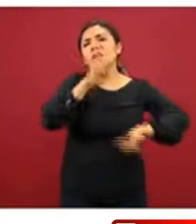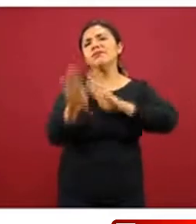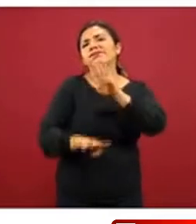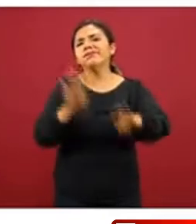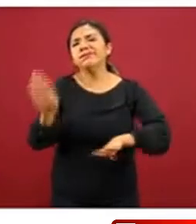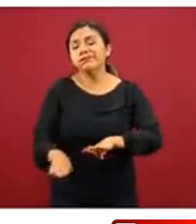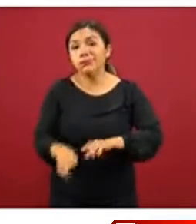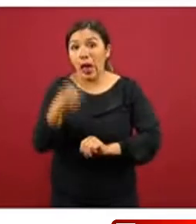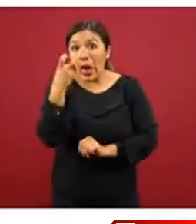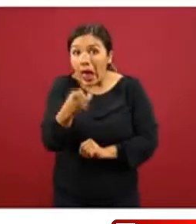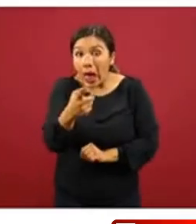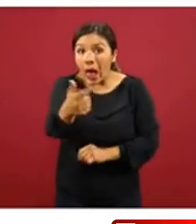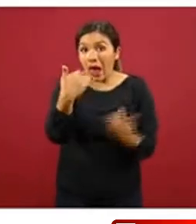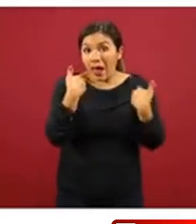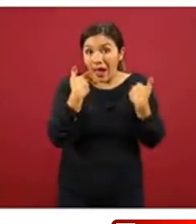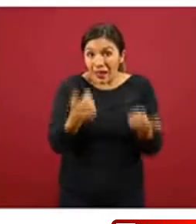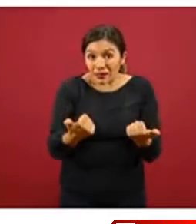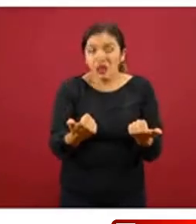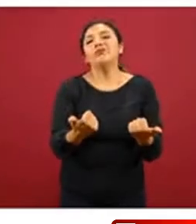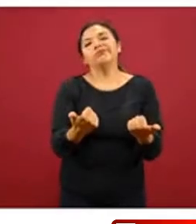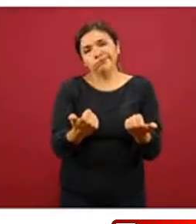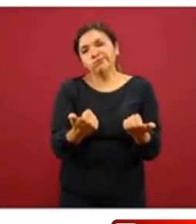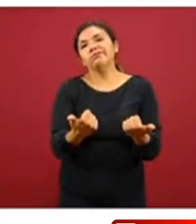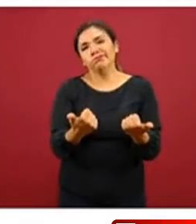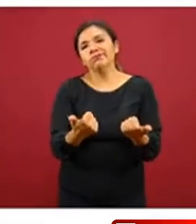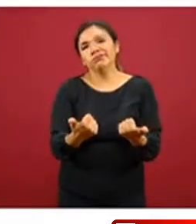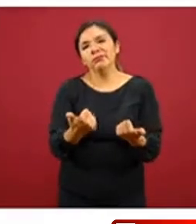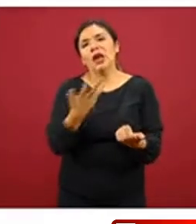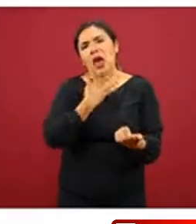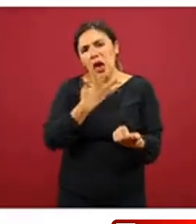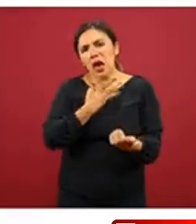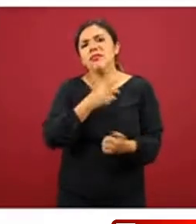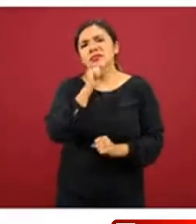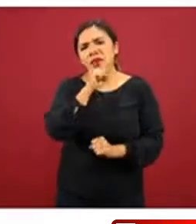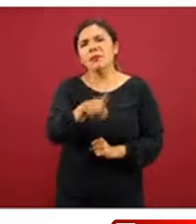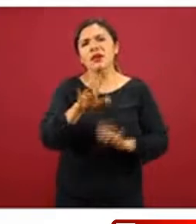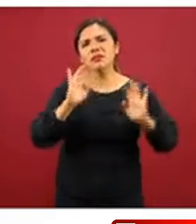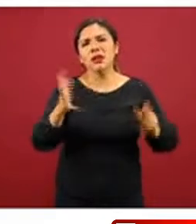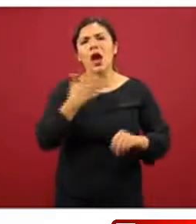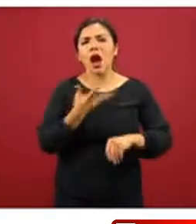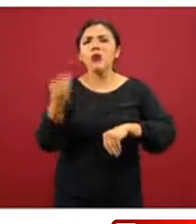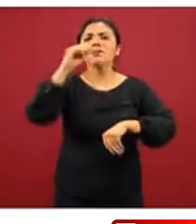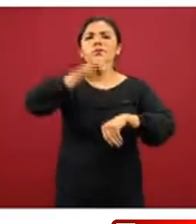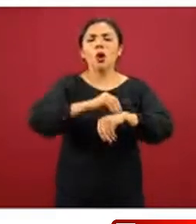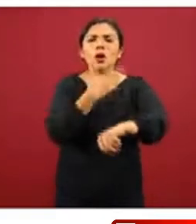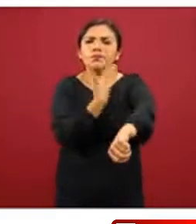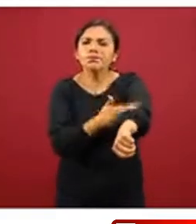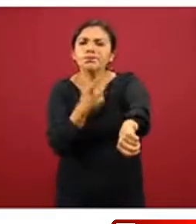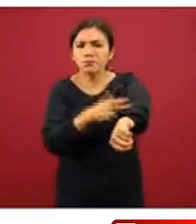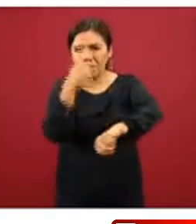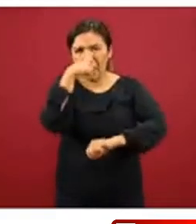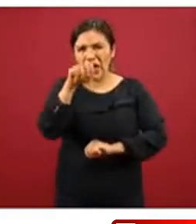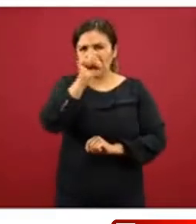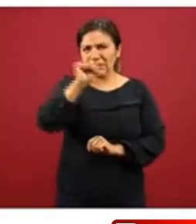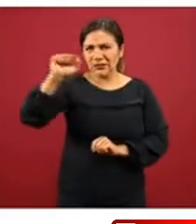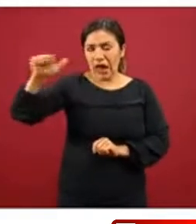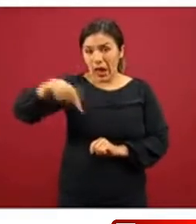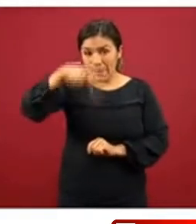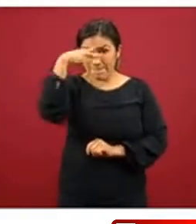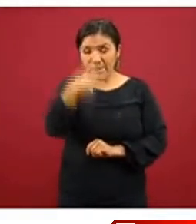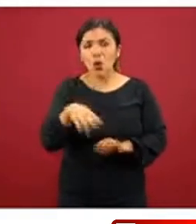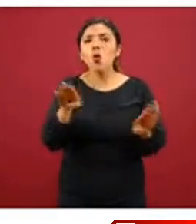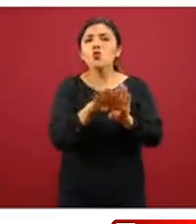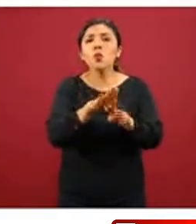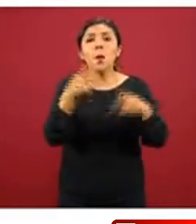Entonces, bajo este concepto, pues incluso ya tenemos protocolos en el sector salud mexicano de